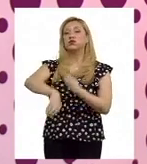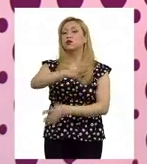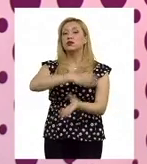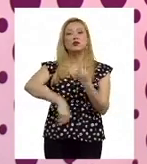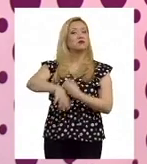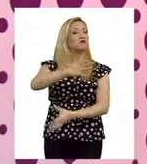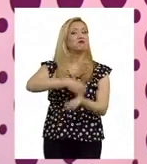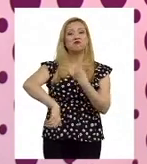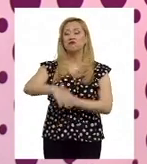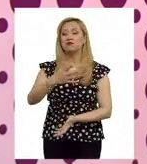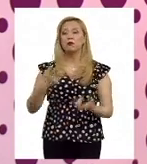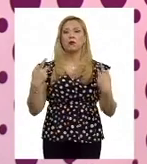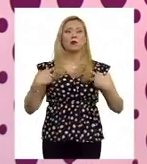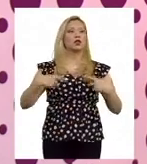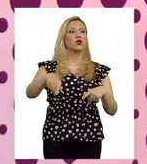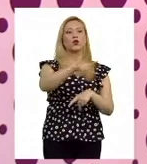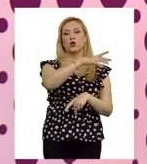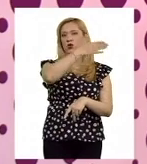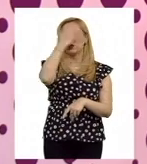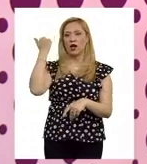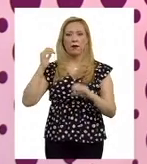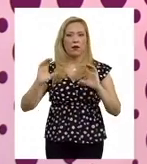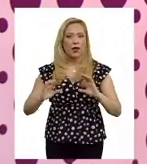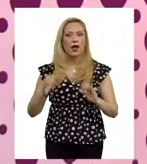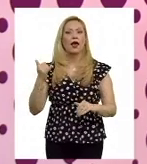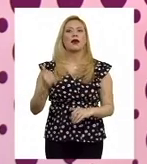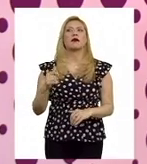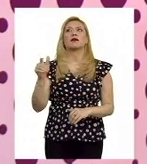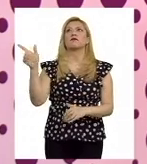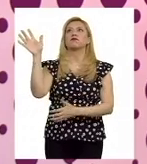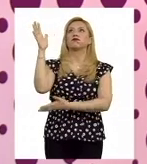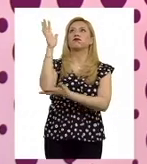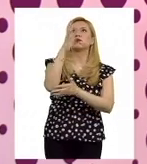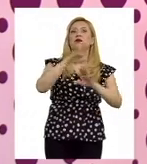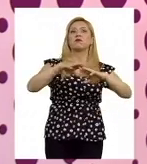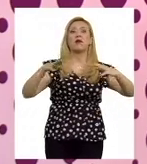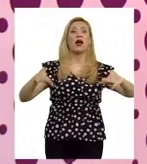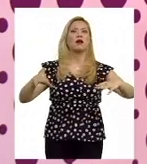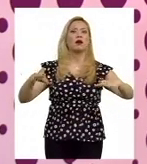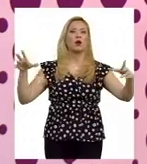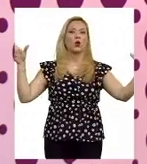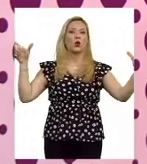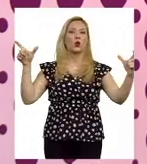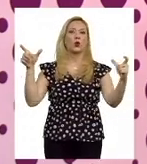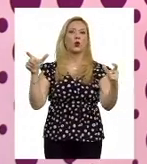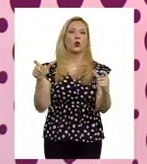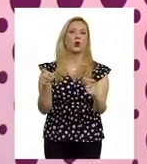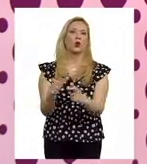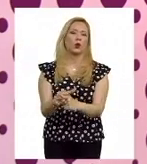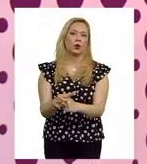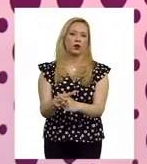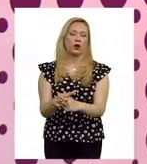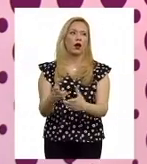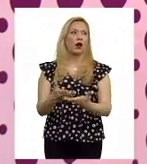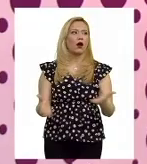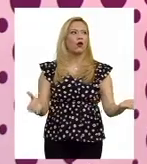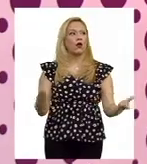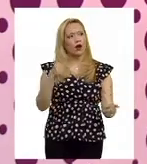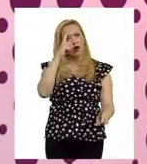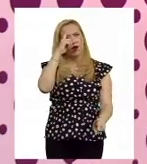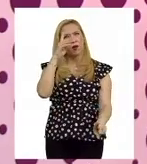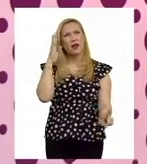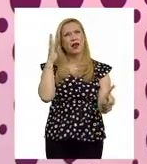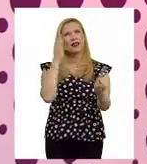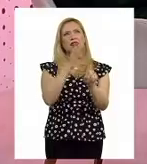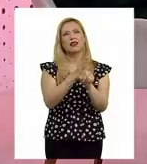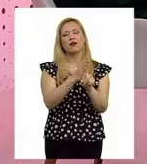sostenible socialmente y menos ambientalmente. Entonces, uno de los metas y objetivos